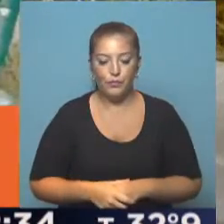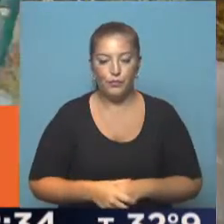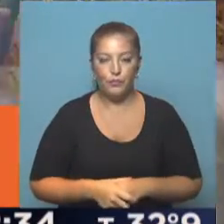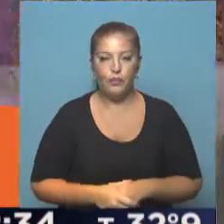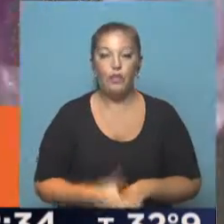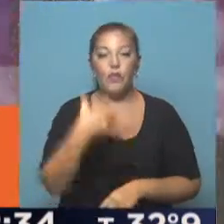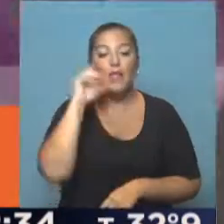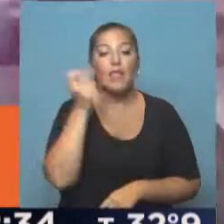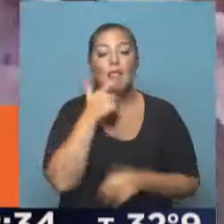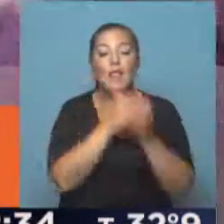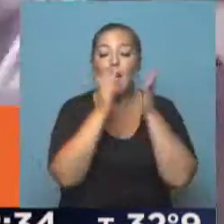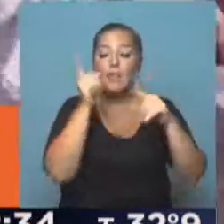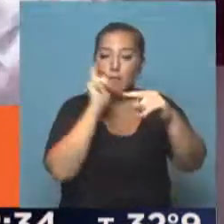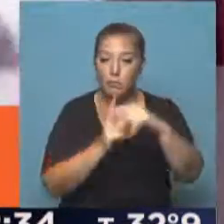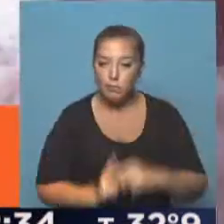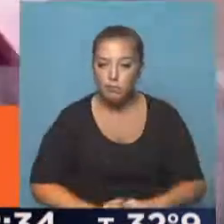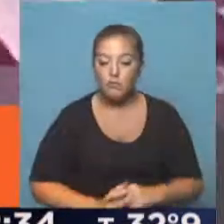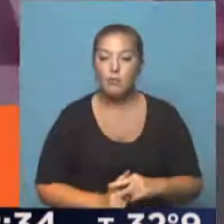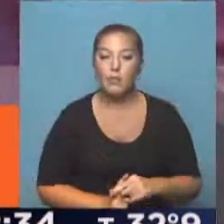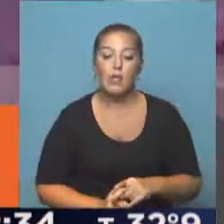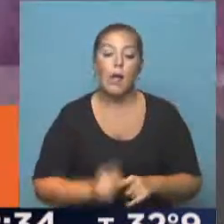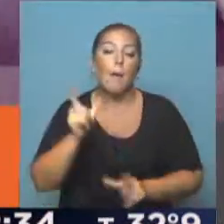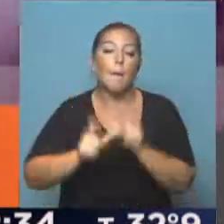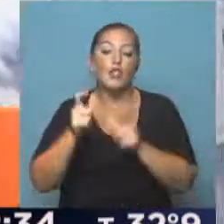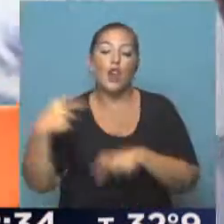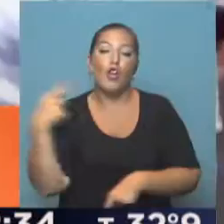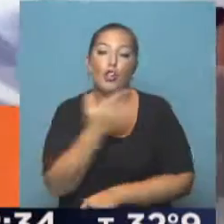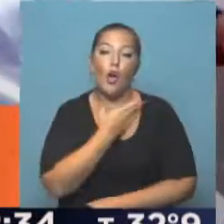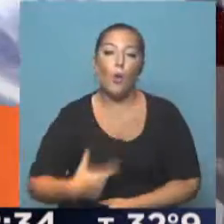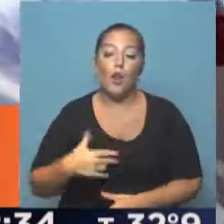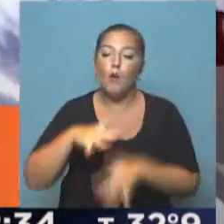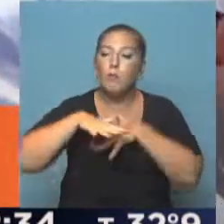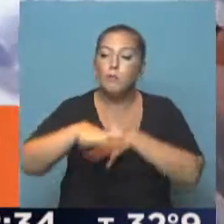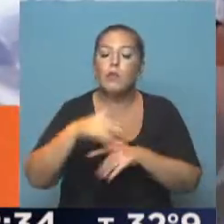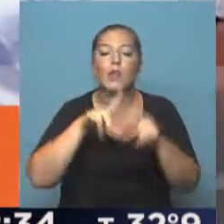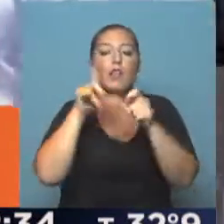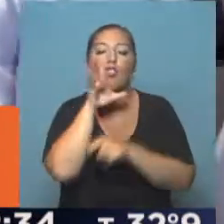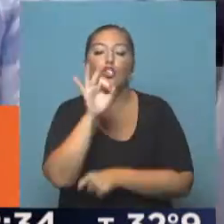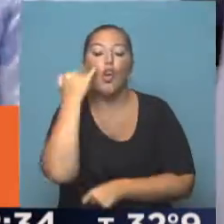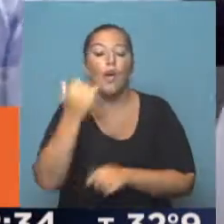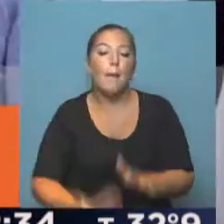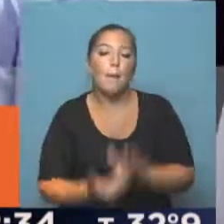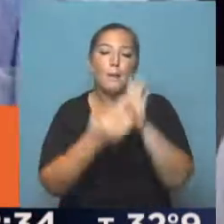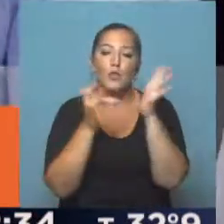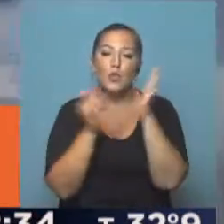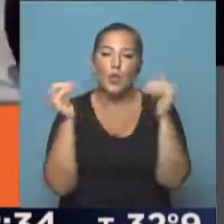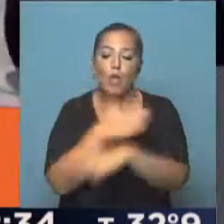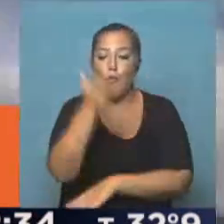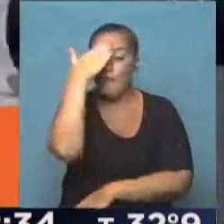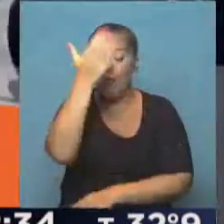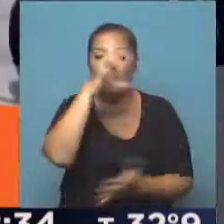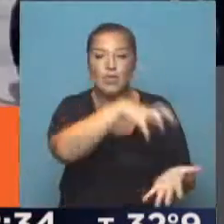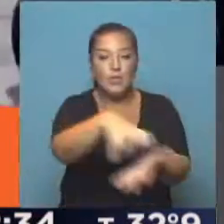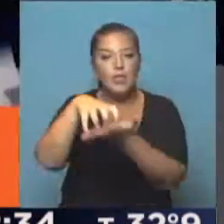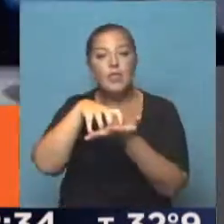Durante los 3 días que duró el escrutinio, simpatizantes opositores se concentraron en Quito y en las principales ciudades frente a las sedes de